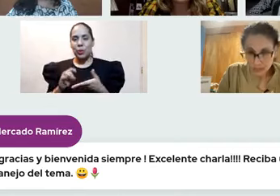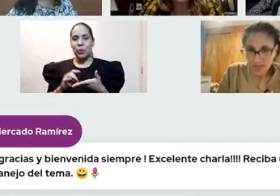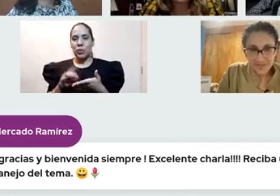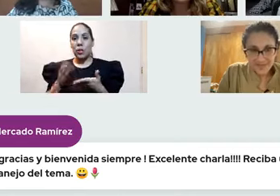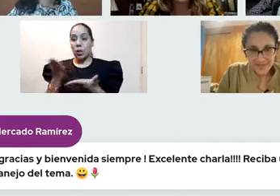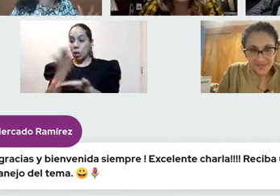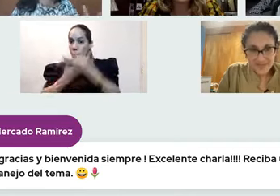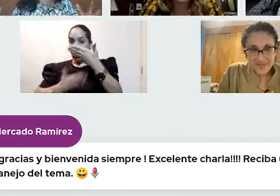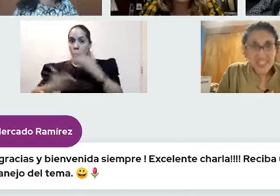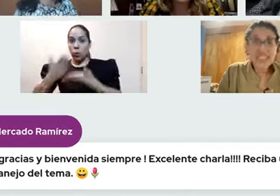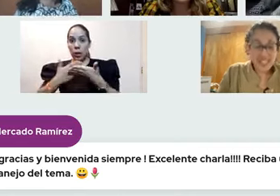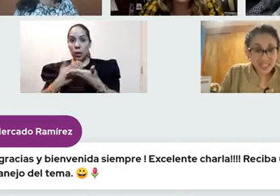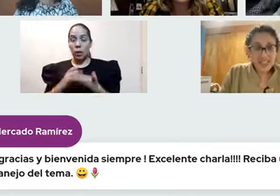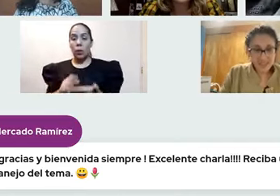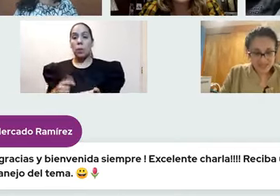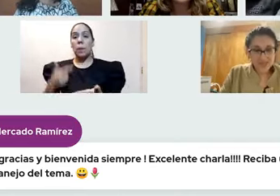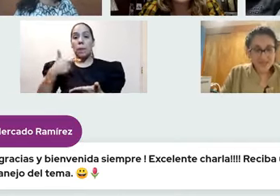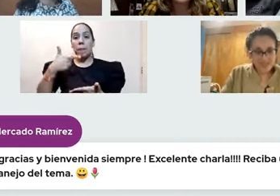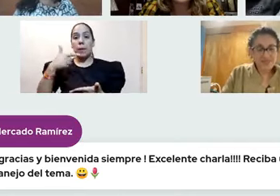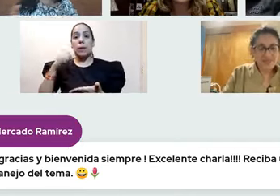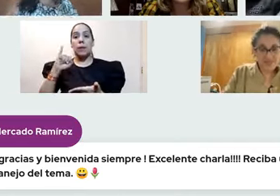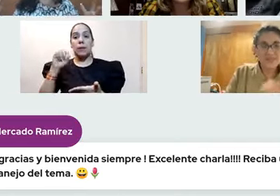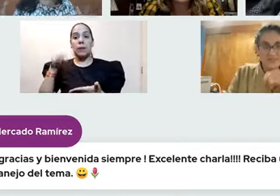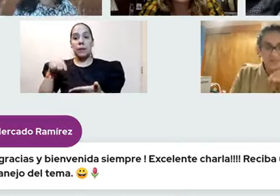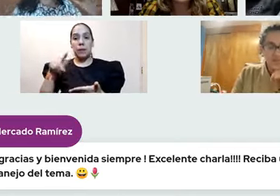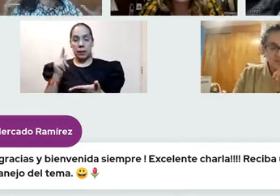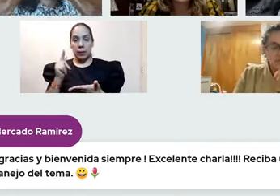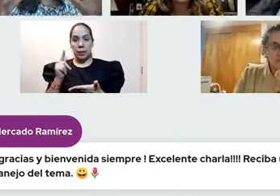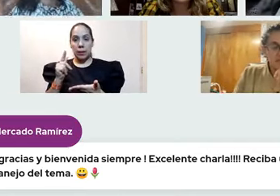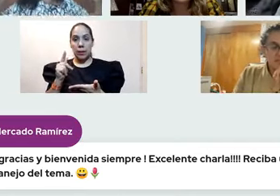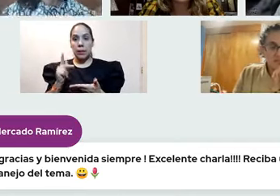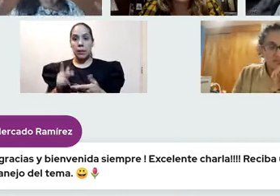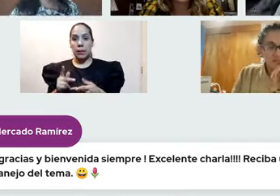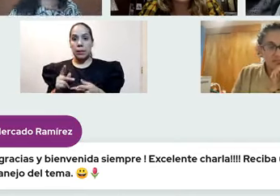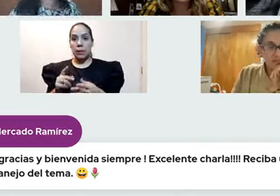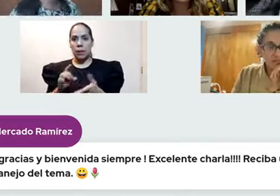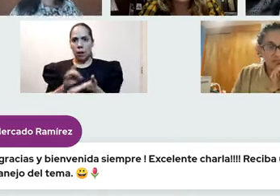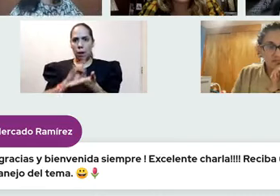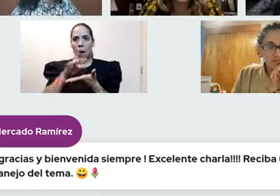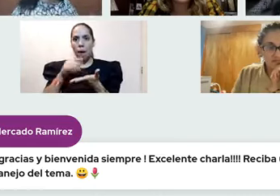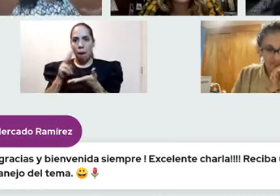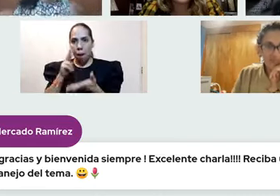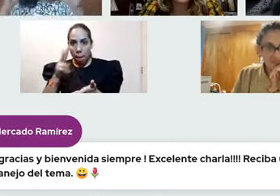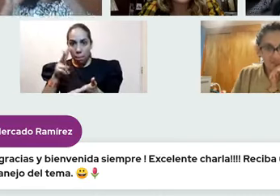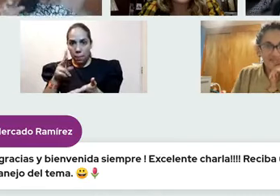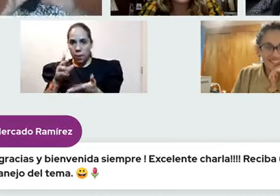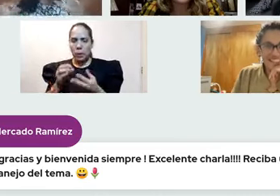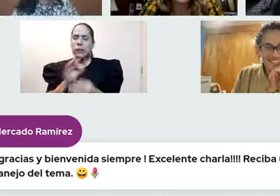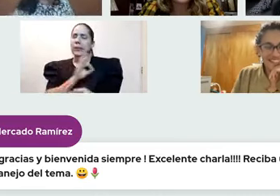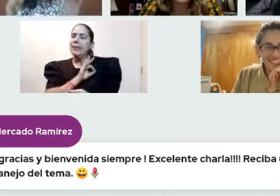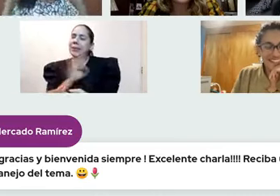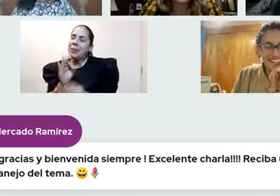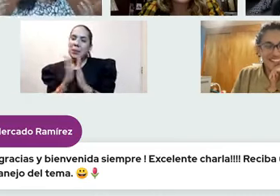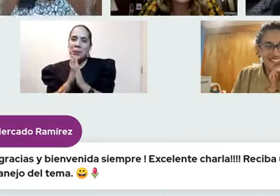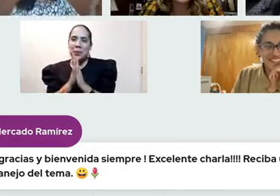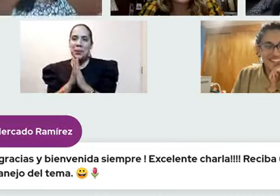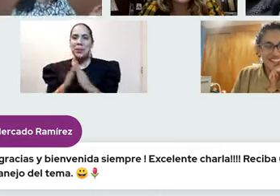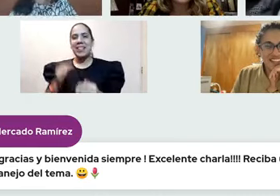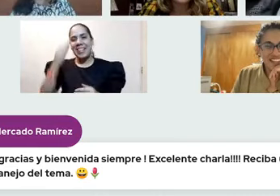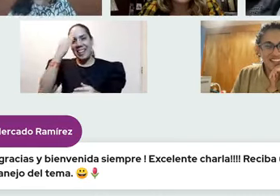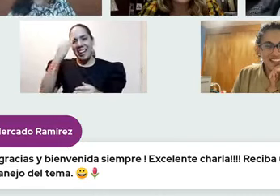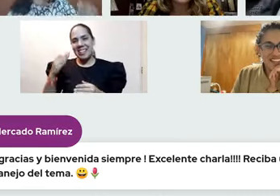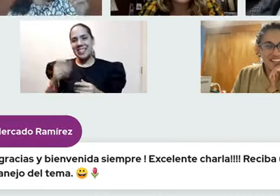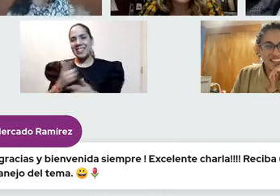comentarios, muchos, muchos muy buenos. Excelente. ¿No? Allí para que, ahora sí que en tus tiempos libres, pues les contestes, dice una